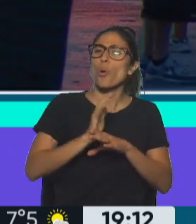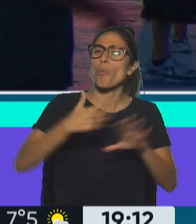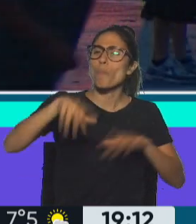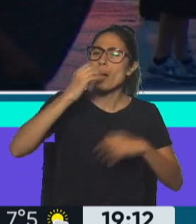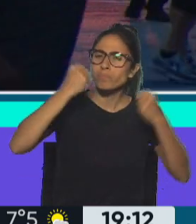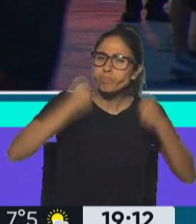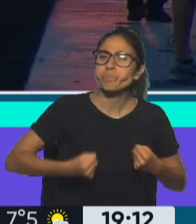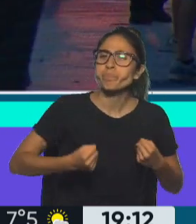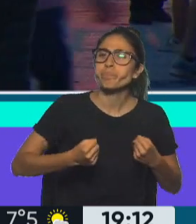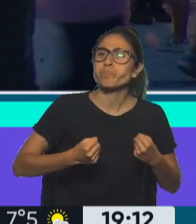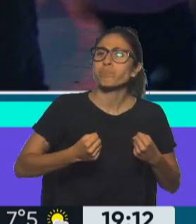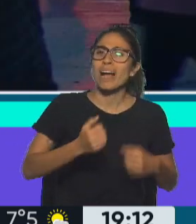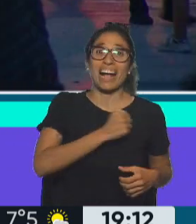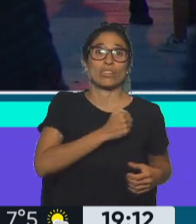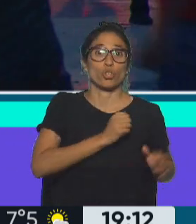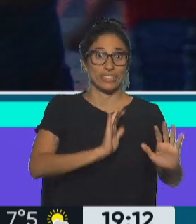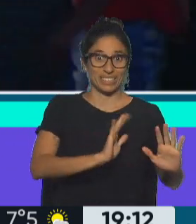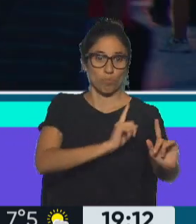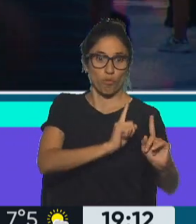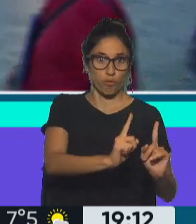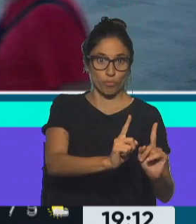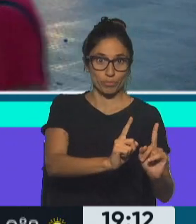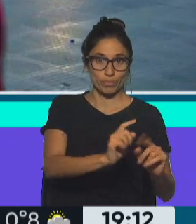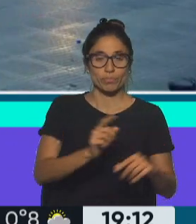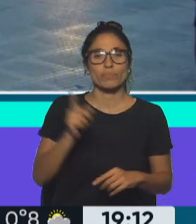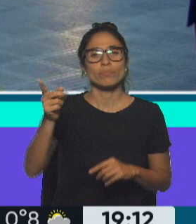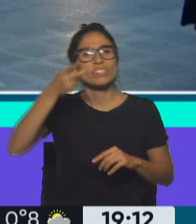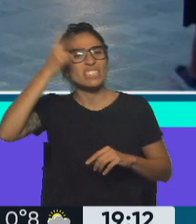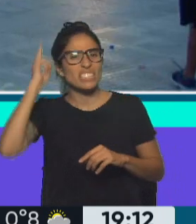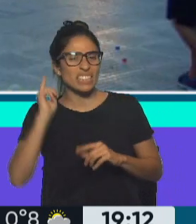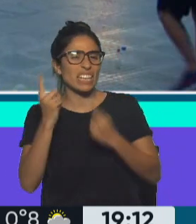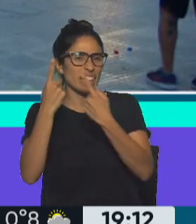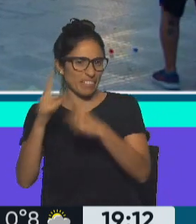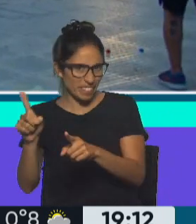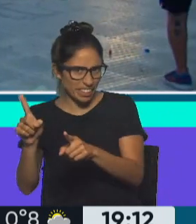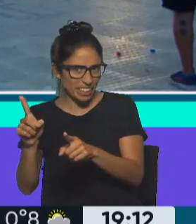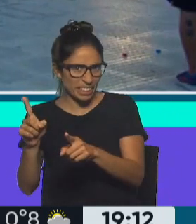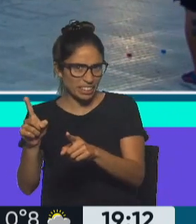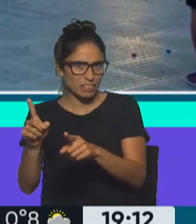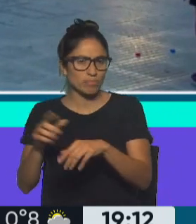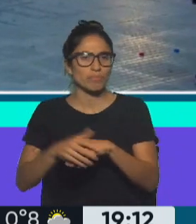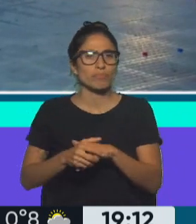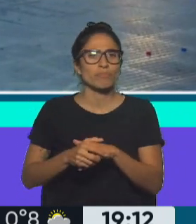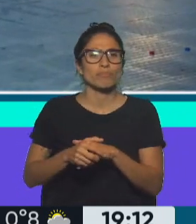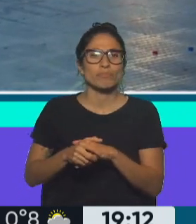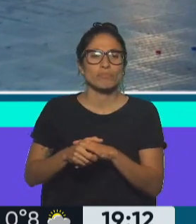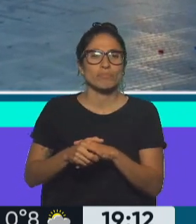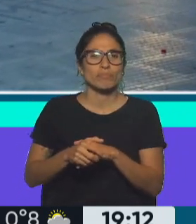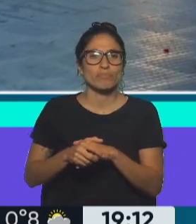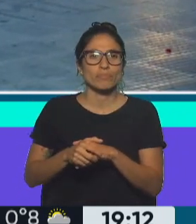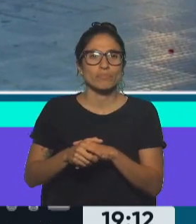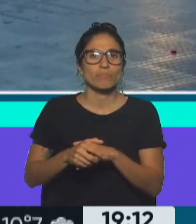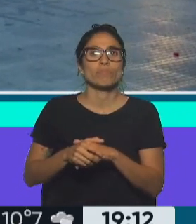ejemplo, Pinochet tenía la contra del arzobispo de Santiago, que se llamaba Enríquez, y estaba medio enfrentado. Igual la Iglesia de